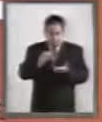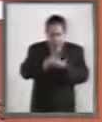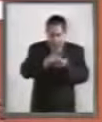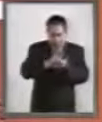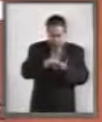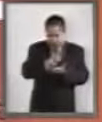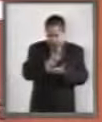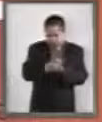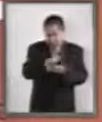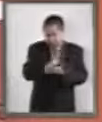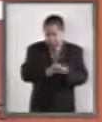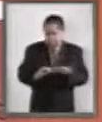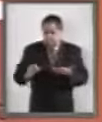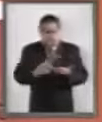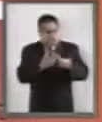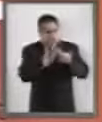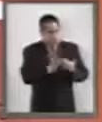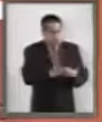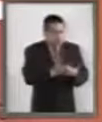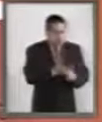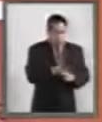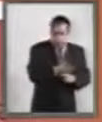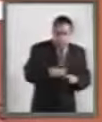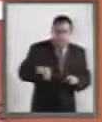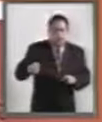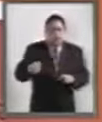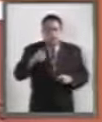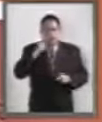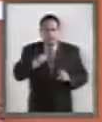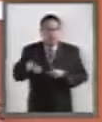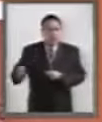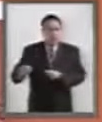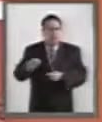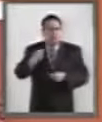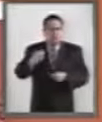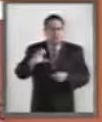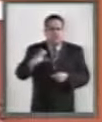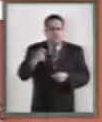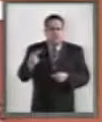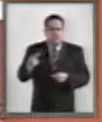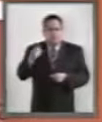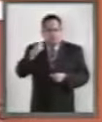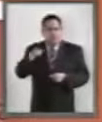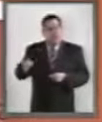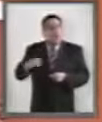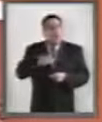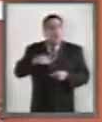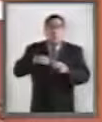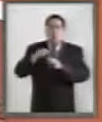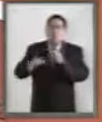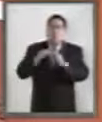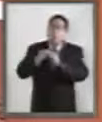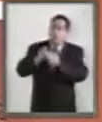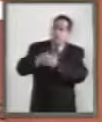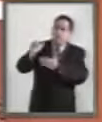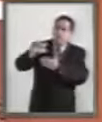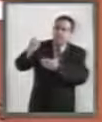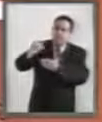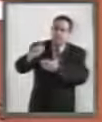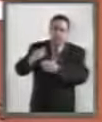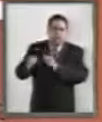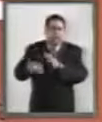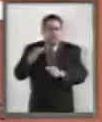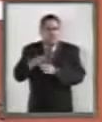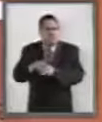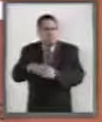establecidas, de que los remanentes se tienen que pasar a la Secretaría de Hacienda para que cumpla con estos